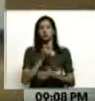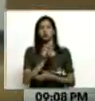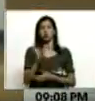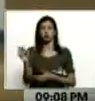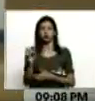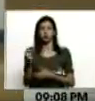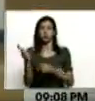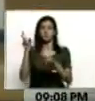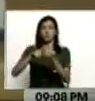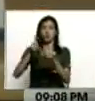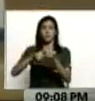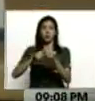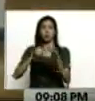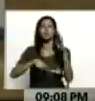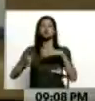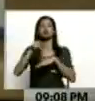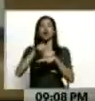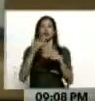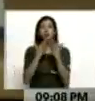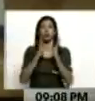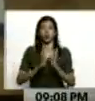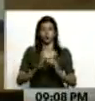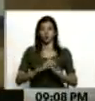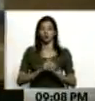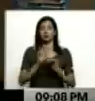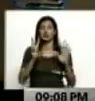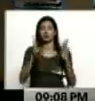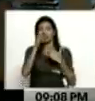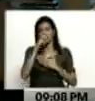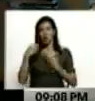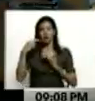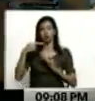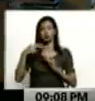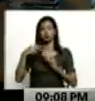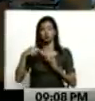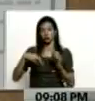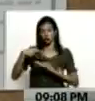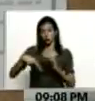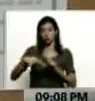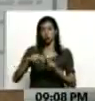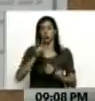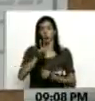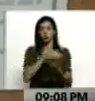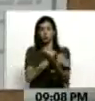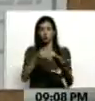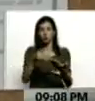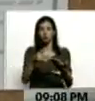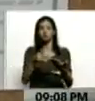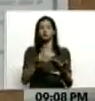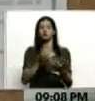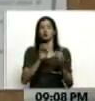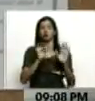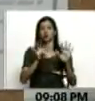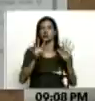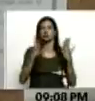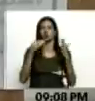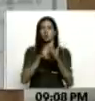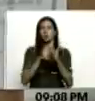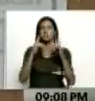40,000 docentes se incorporaron en programas de posgrado esto ya lo hemos dicho en 17 años cu Aquí está